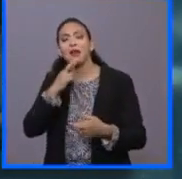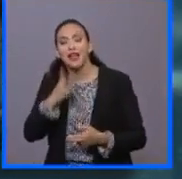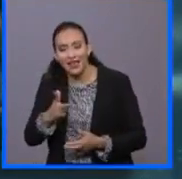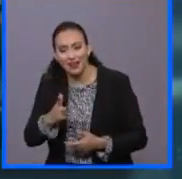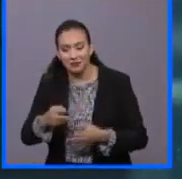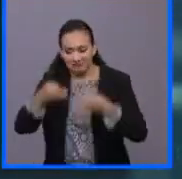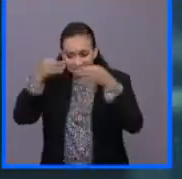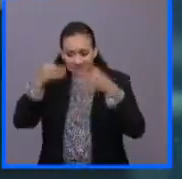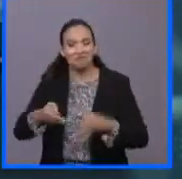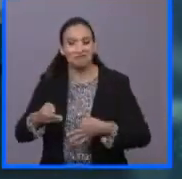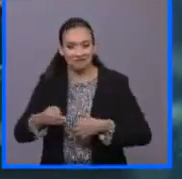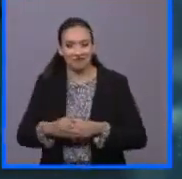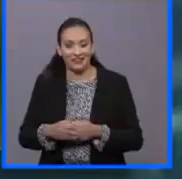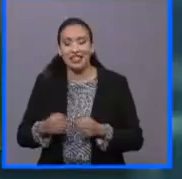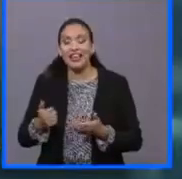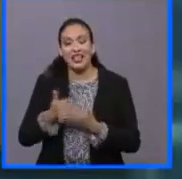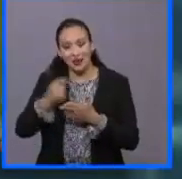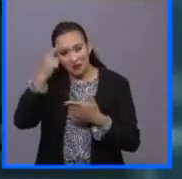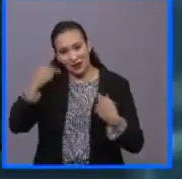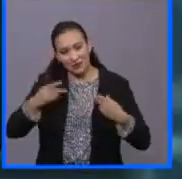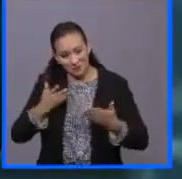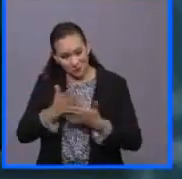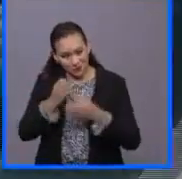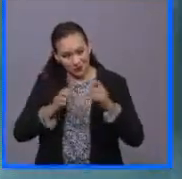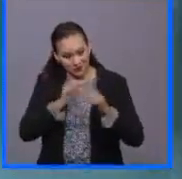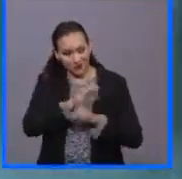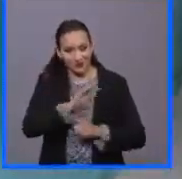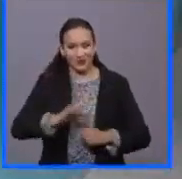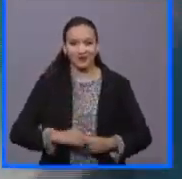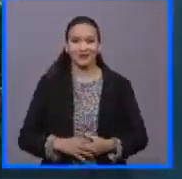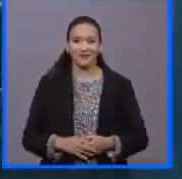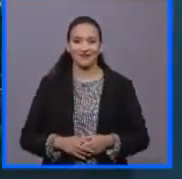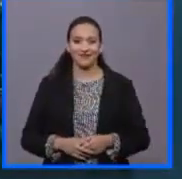humana, eficiente y cercana a la ciudadanía.